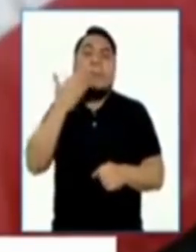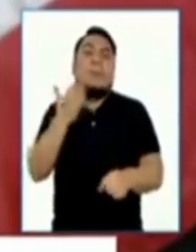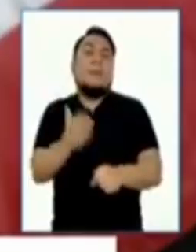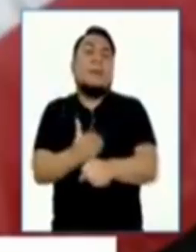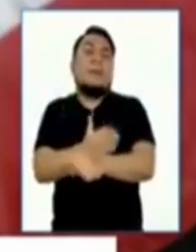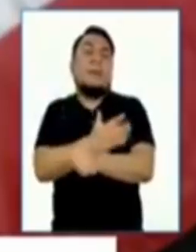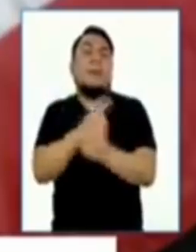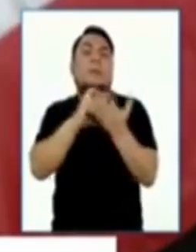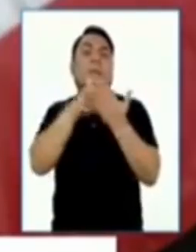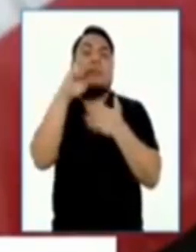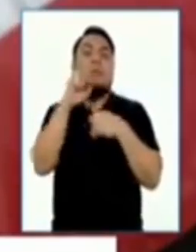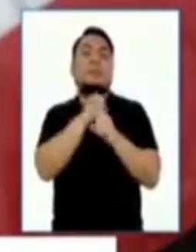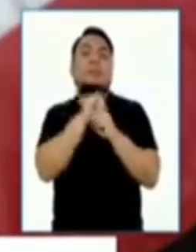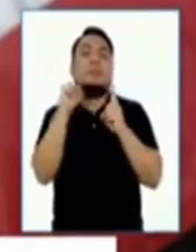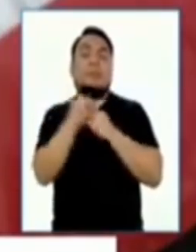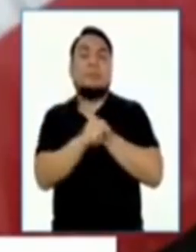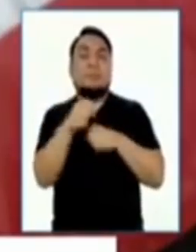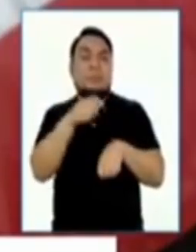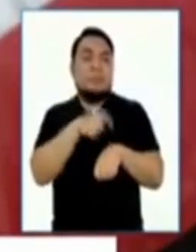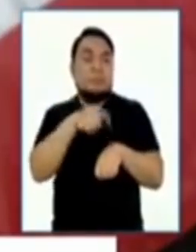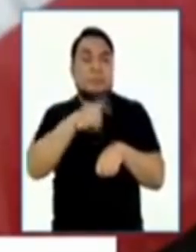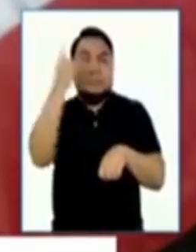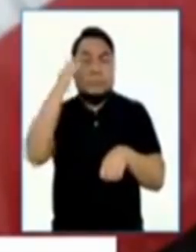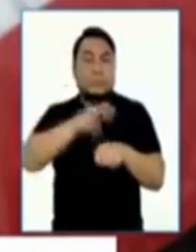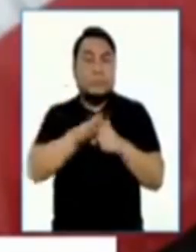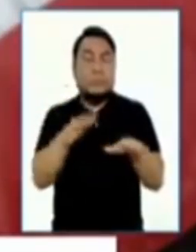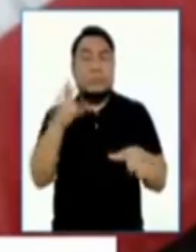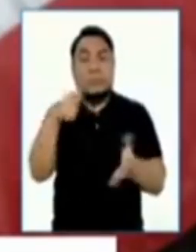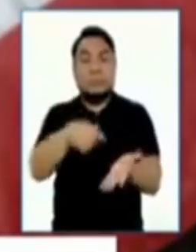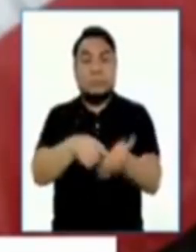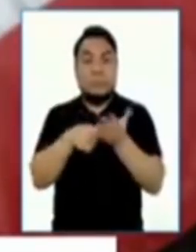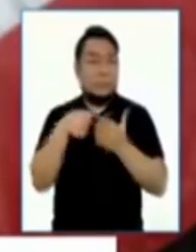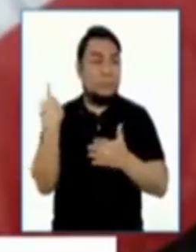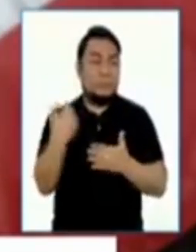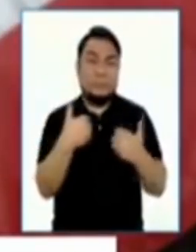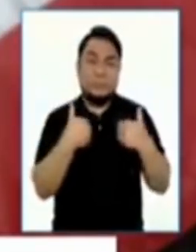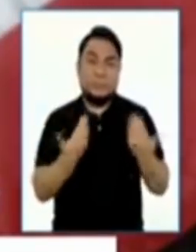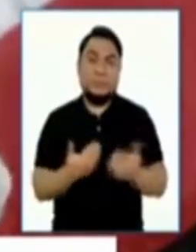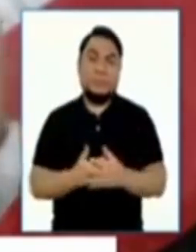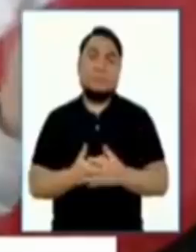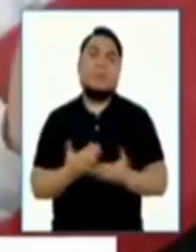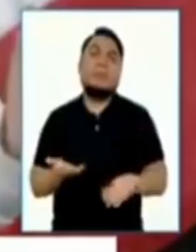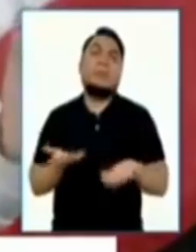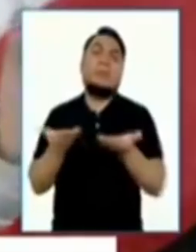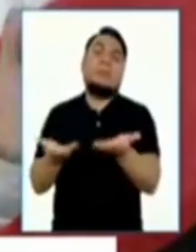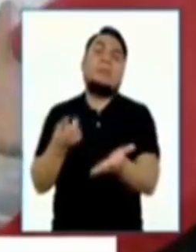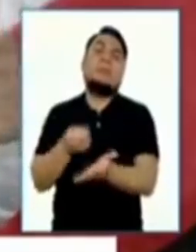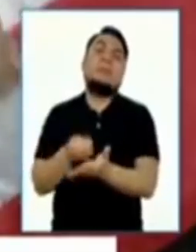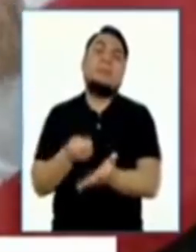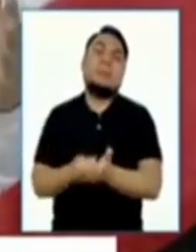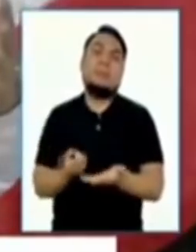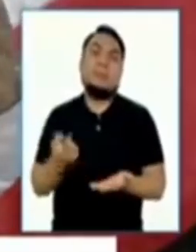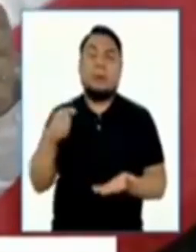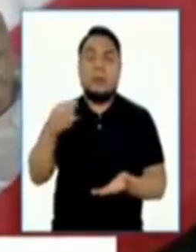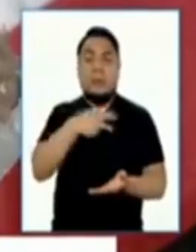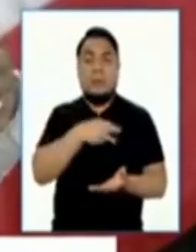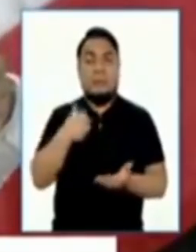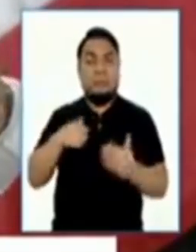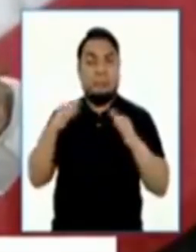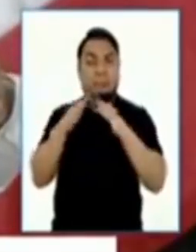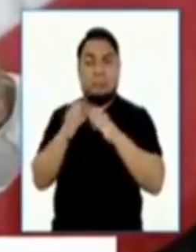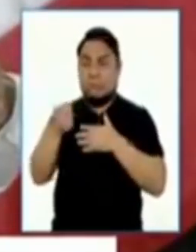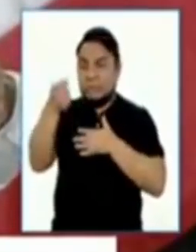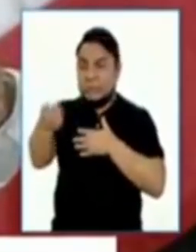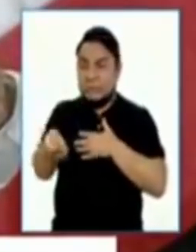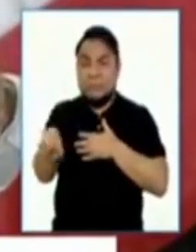los programas sociales en época de pandemia es una obligación que tenemos dar el presupuesto a los municipios para que puedan